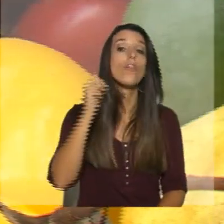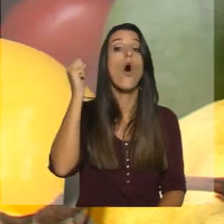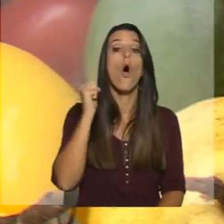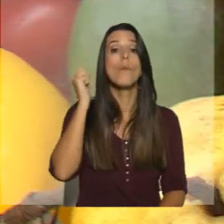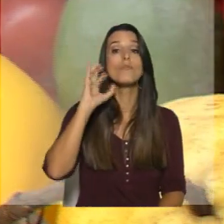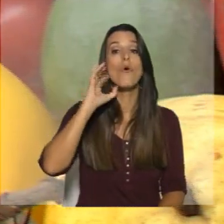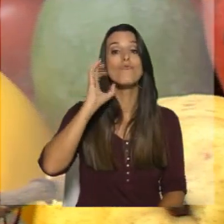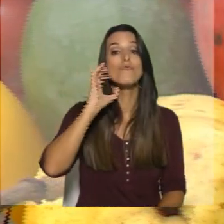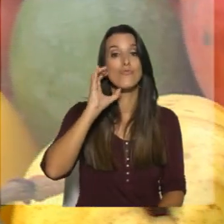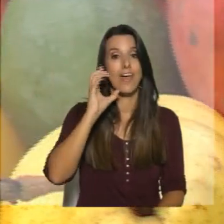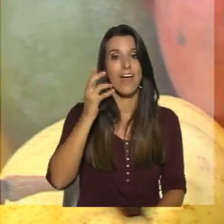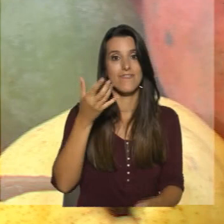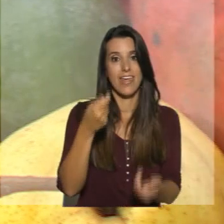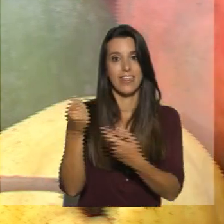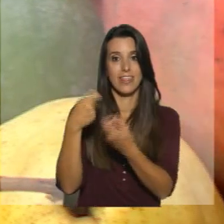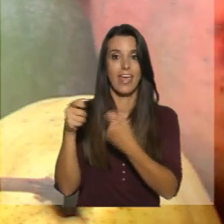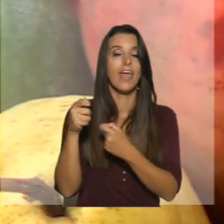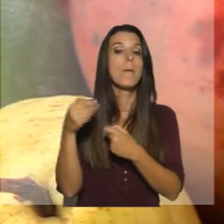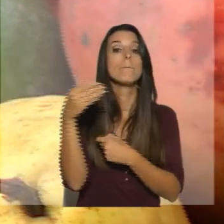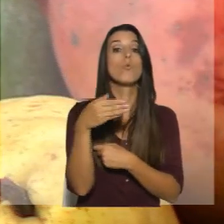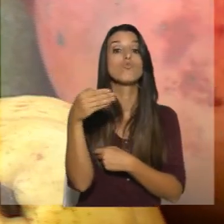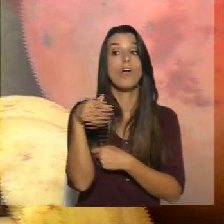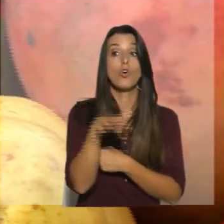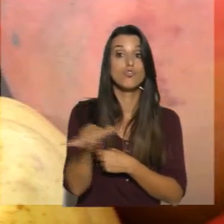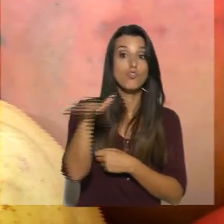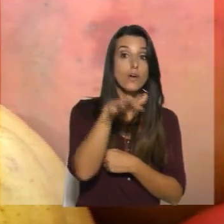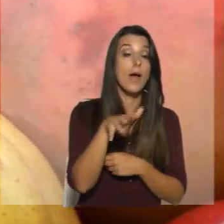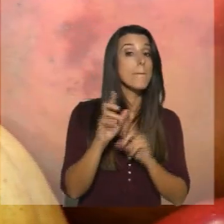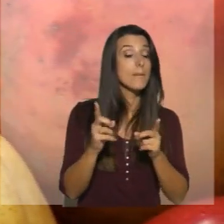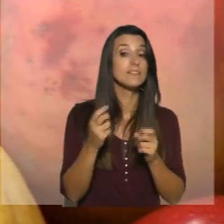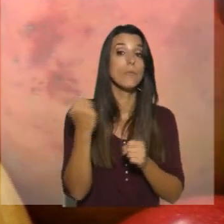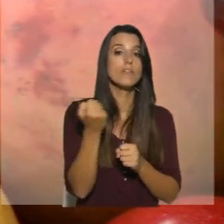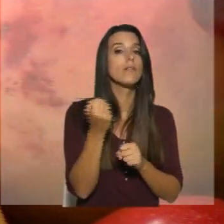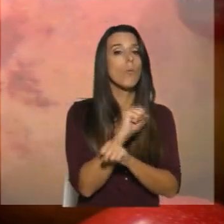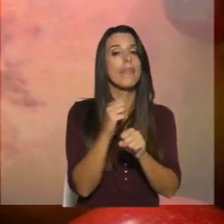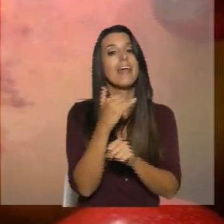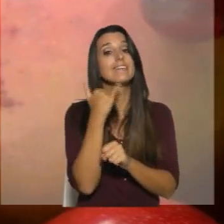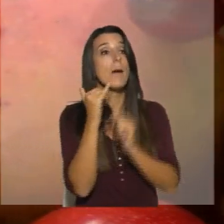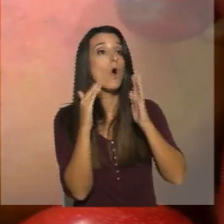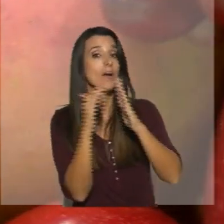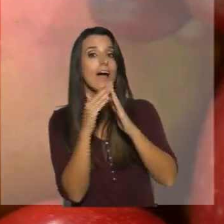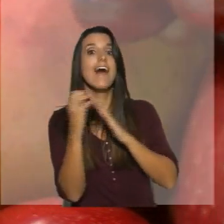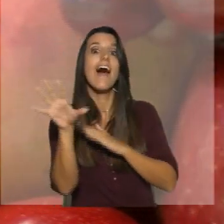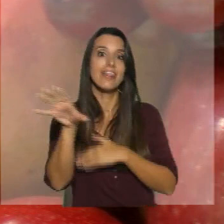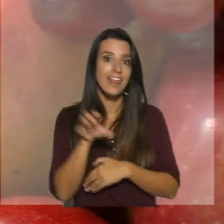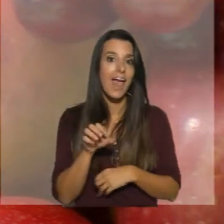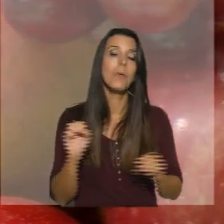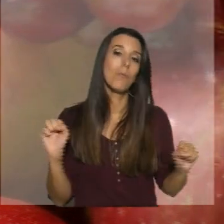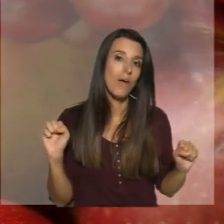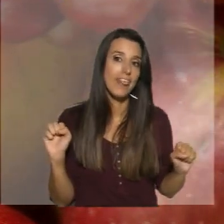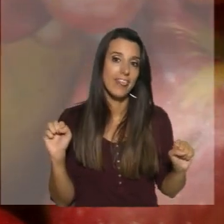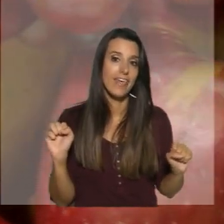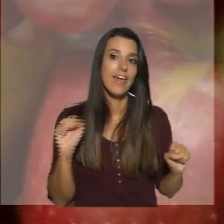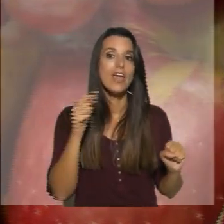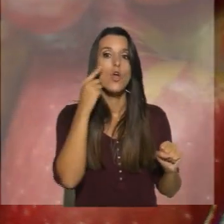en el puertito del buceo, que como sabes, además tienen el plus de envíos a domicilio. Excelente. Así que es una maravilla. Ahí vemos los